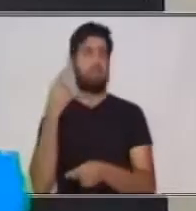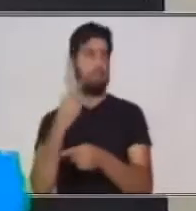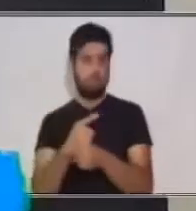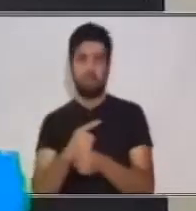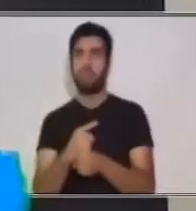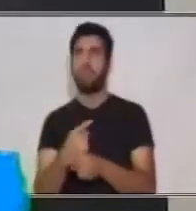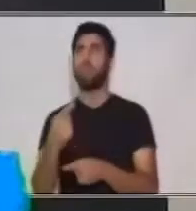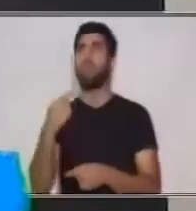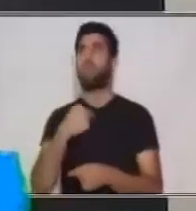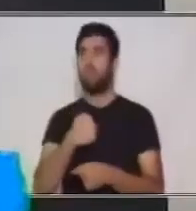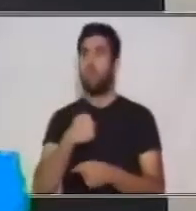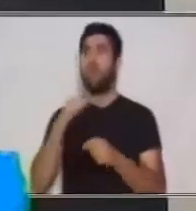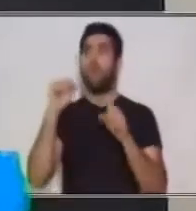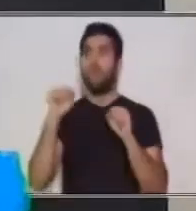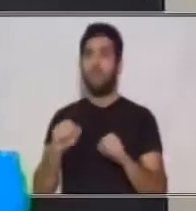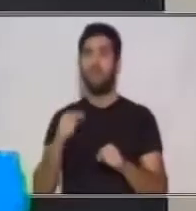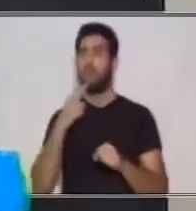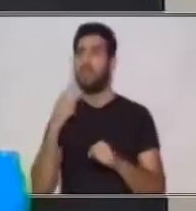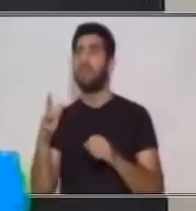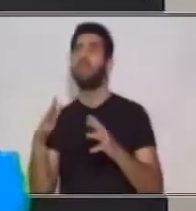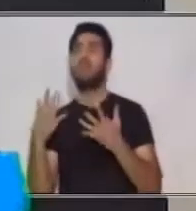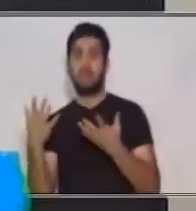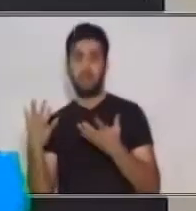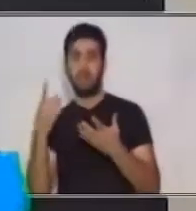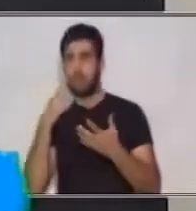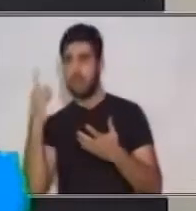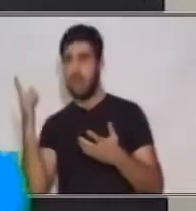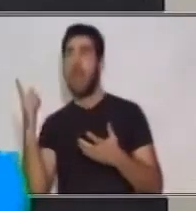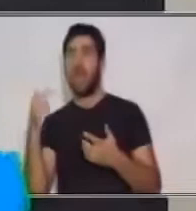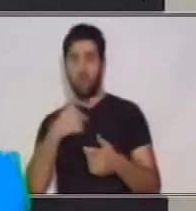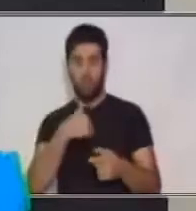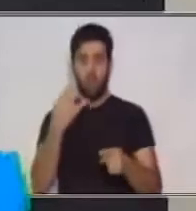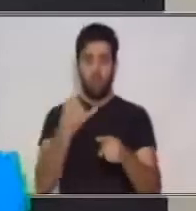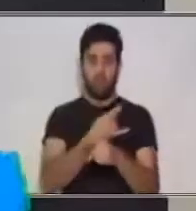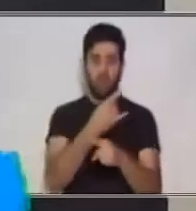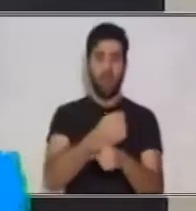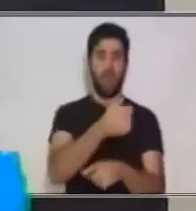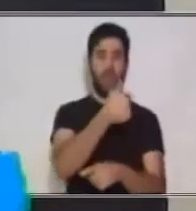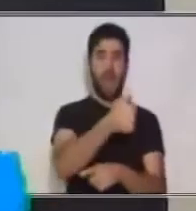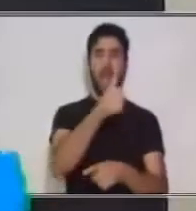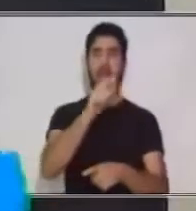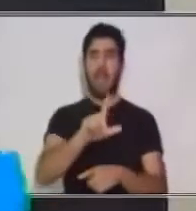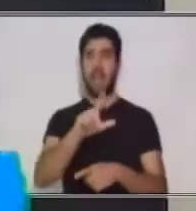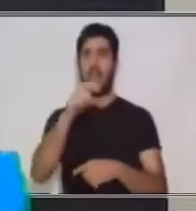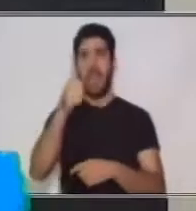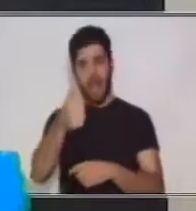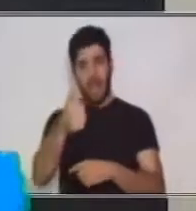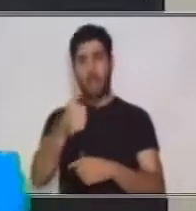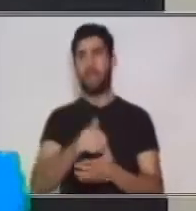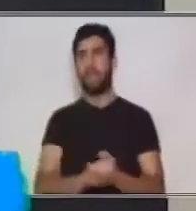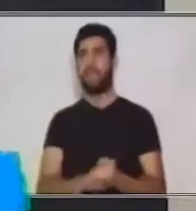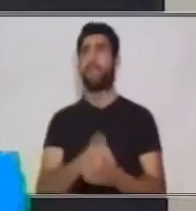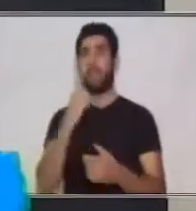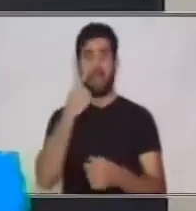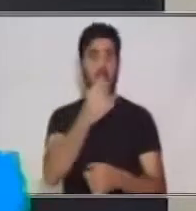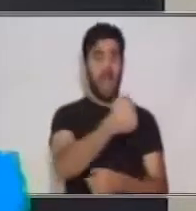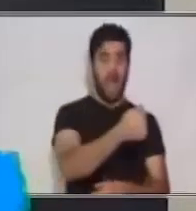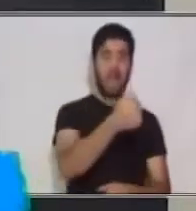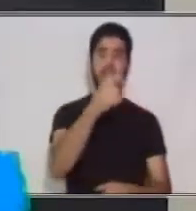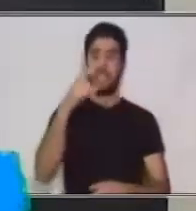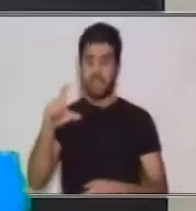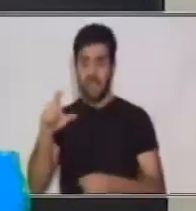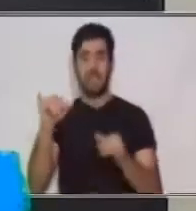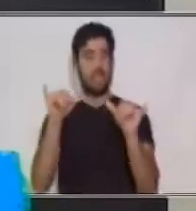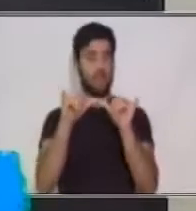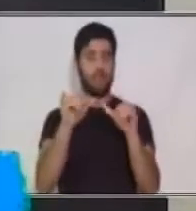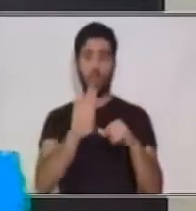Entonces, yo puedo decir, según los postulados, que de A a C tendrá la misma medida